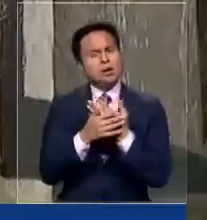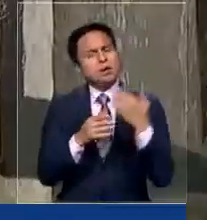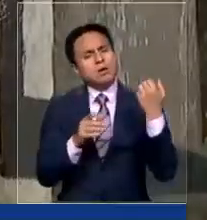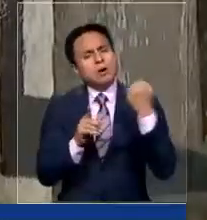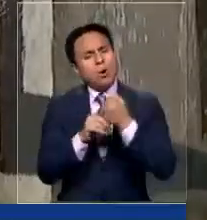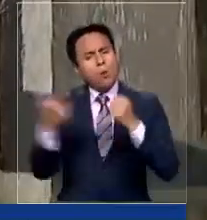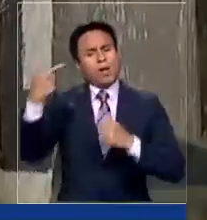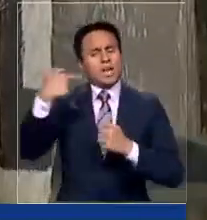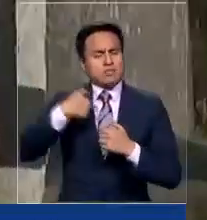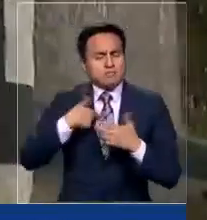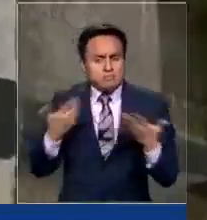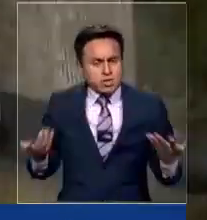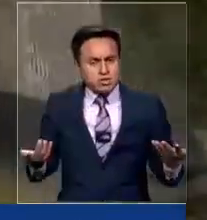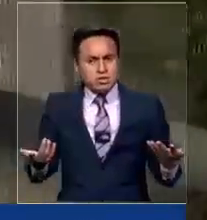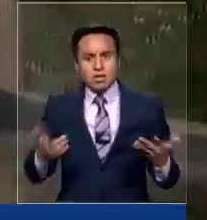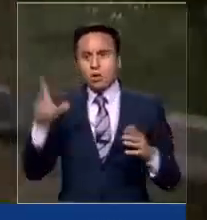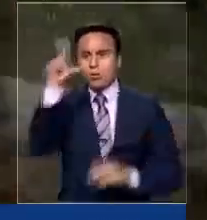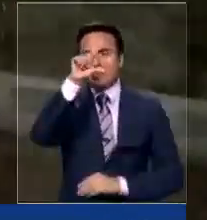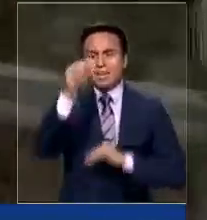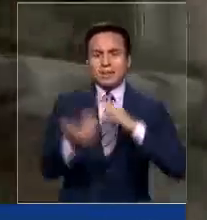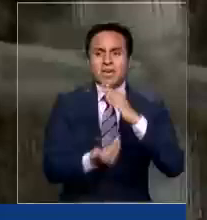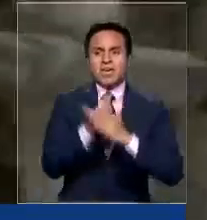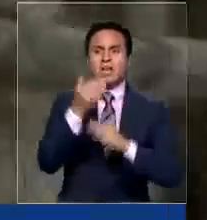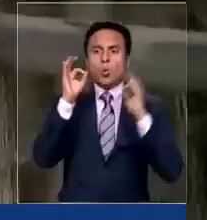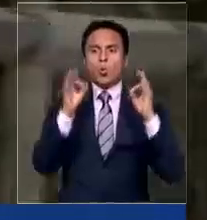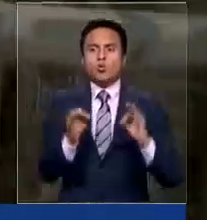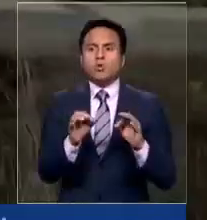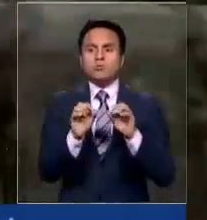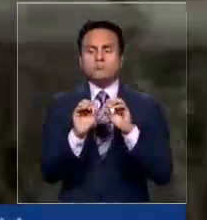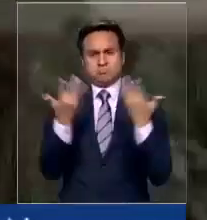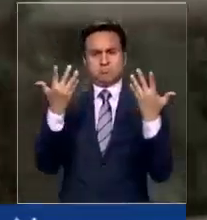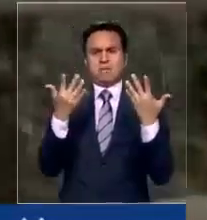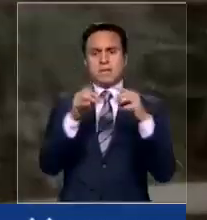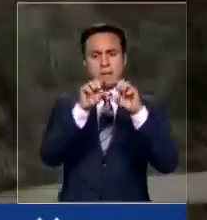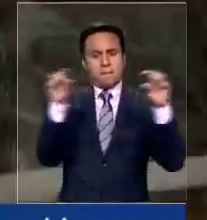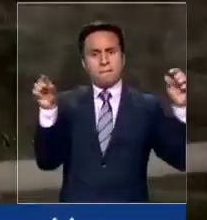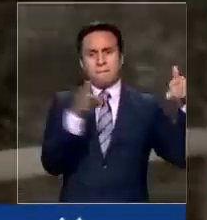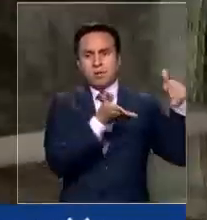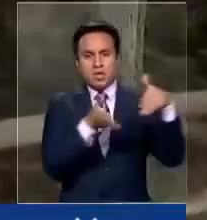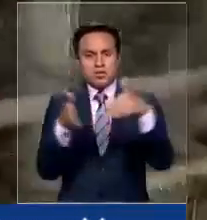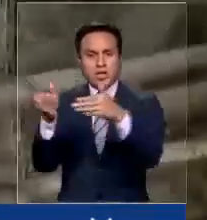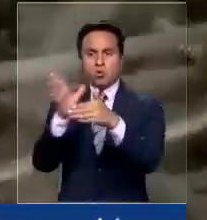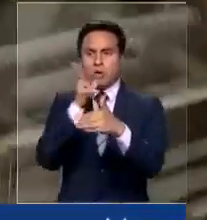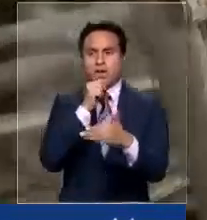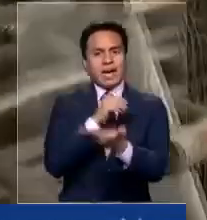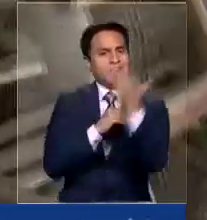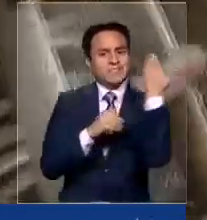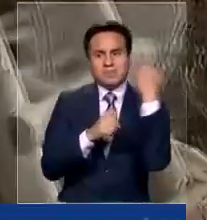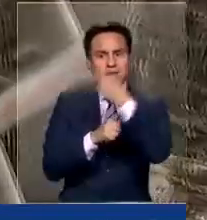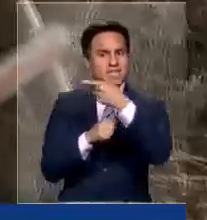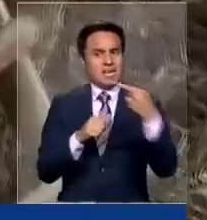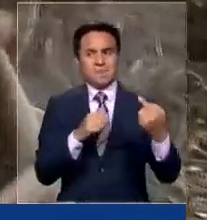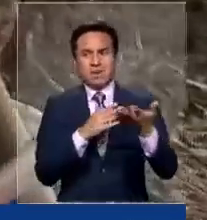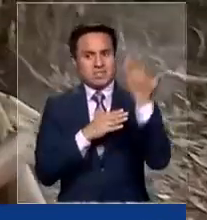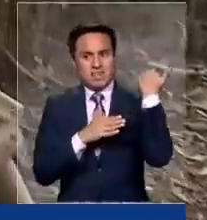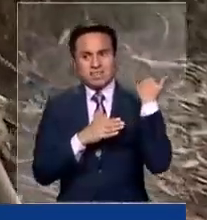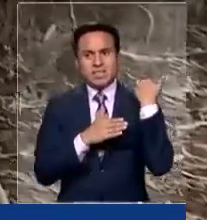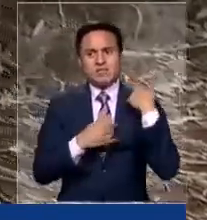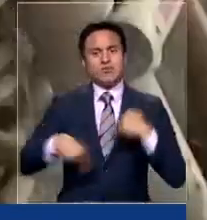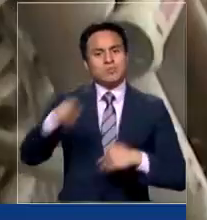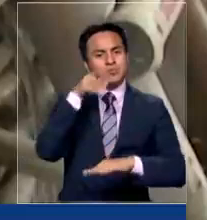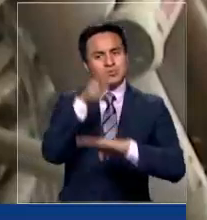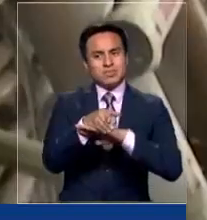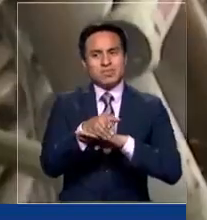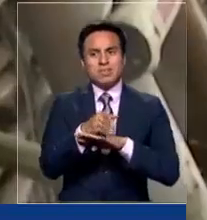pegarte un balazo este lunes por la mañana amaneció instalado un improvisado paso peatonal que no existía la semana pasada cuando visitamos la